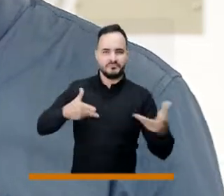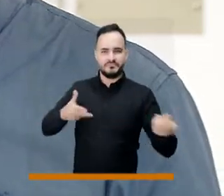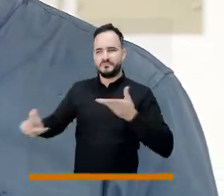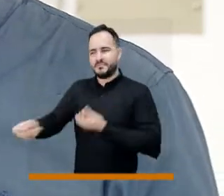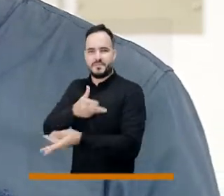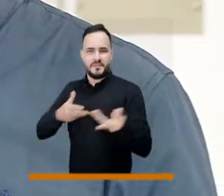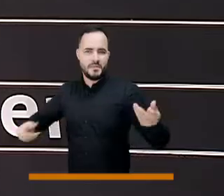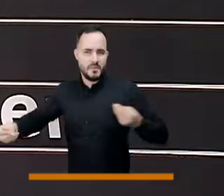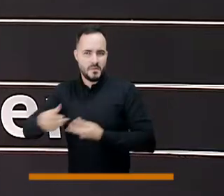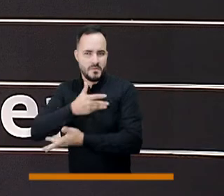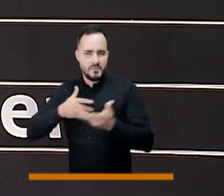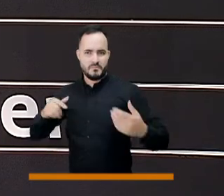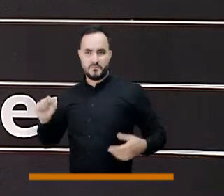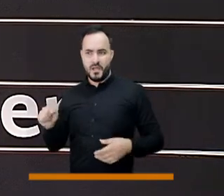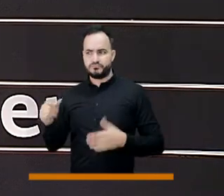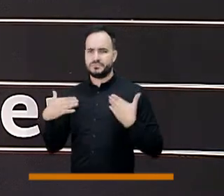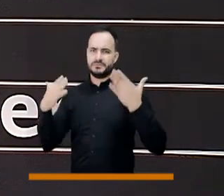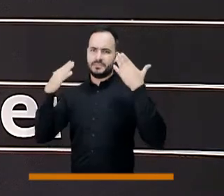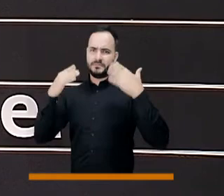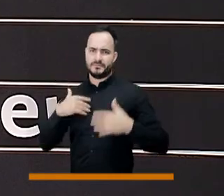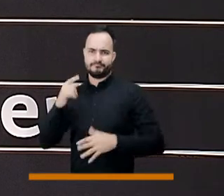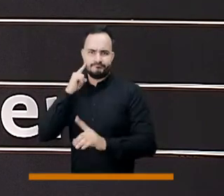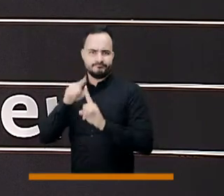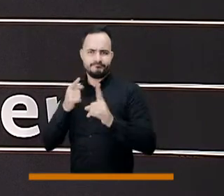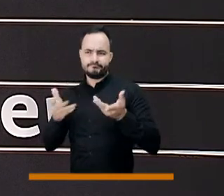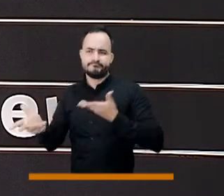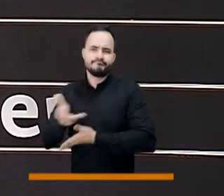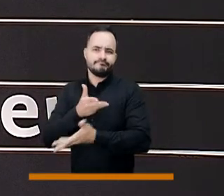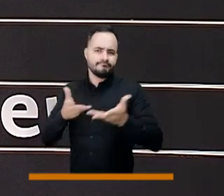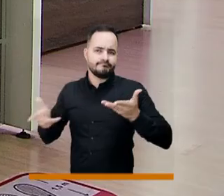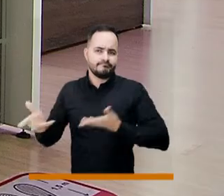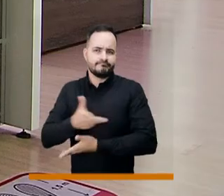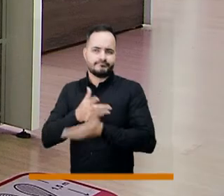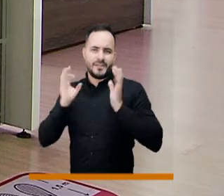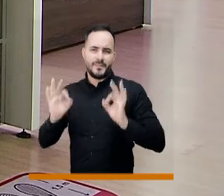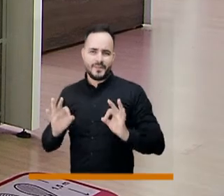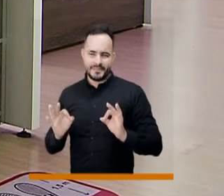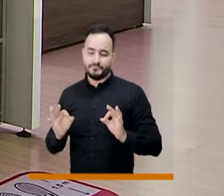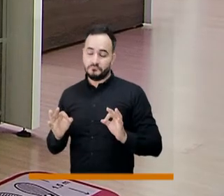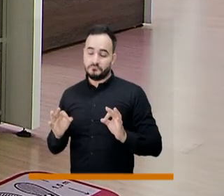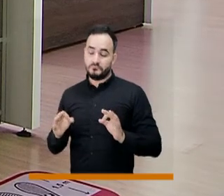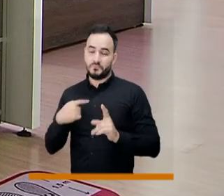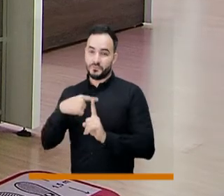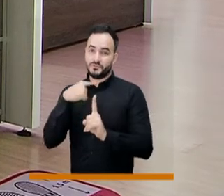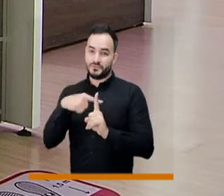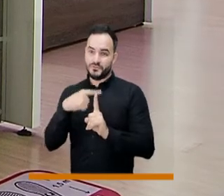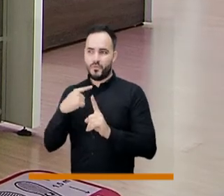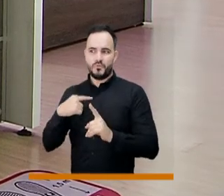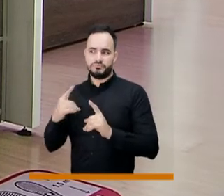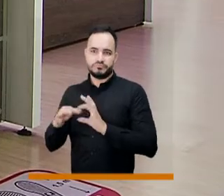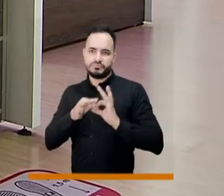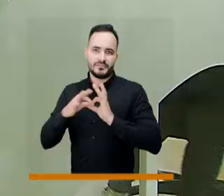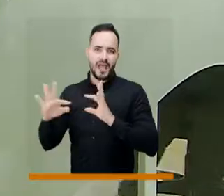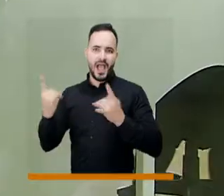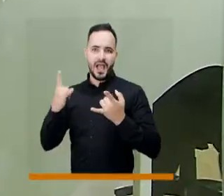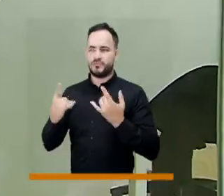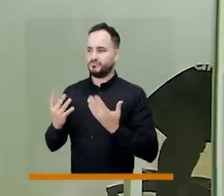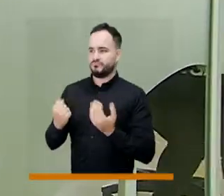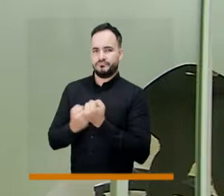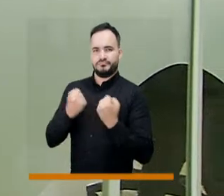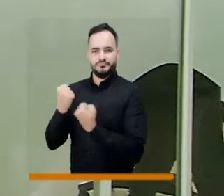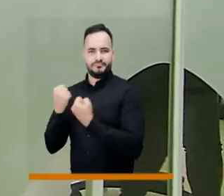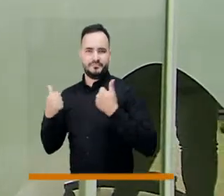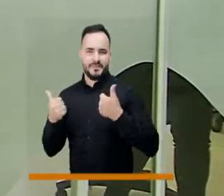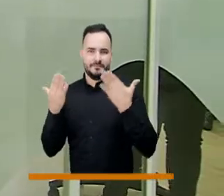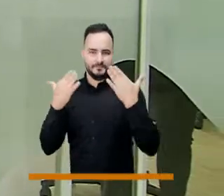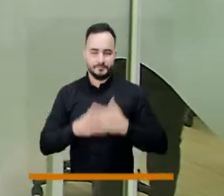que, identificar nuevas oportunidades al sector empresarial y a sus desarrollos, pues, básicamente productivos, ¿cierto? En este caso,